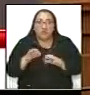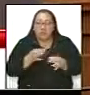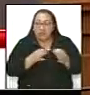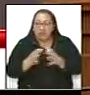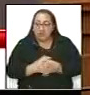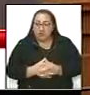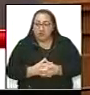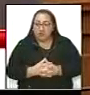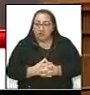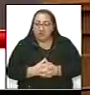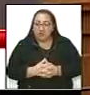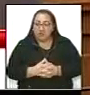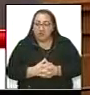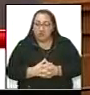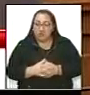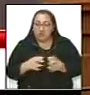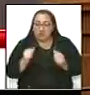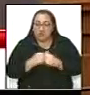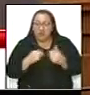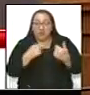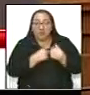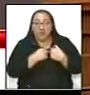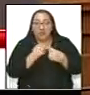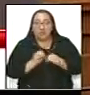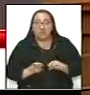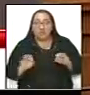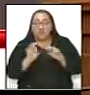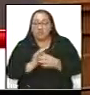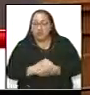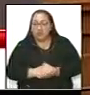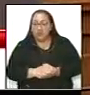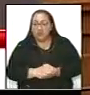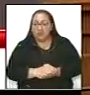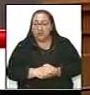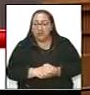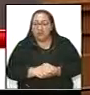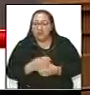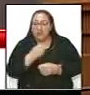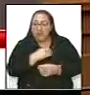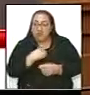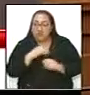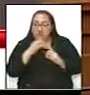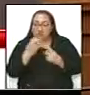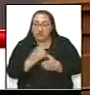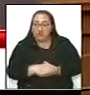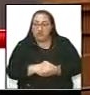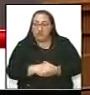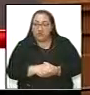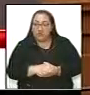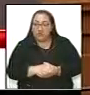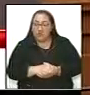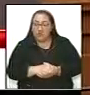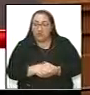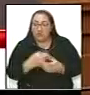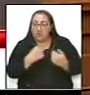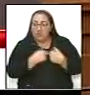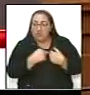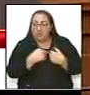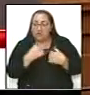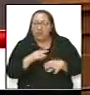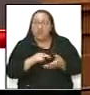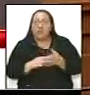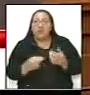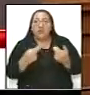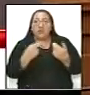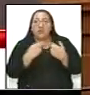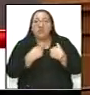precisión respecto a las competencias funcionales del Ministerio de Cultura y a las competencias que están a cargo